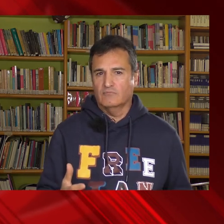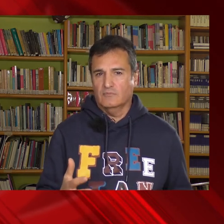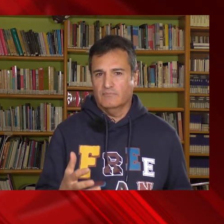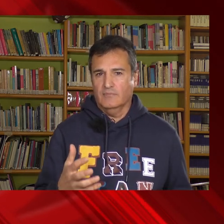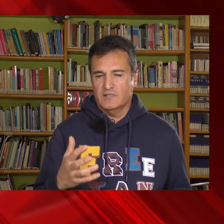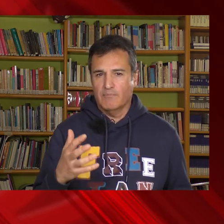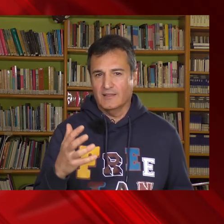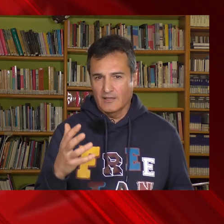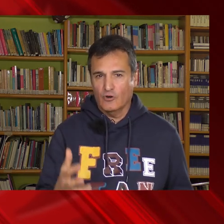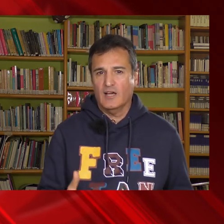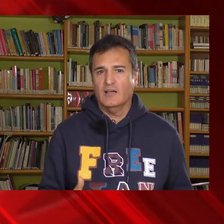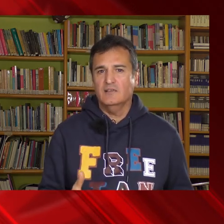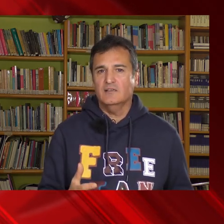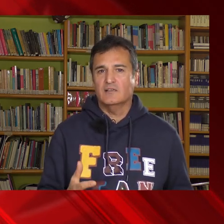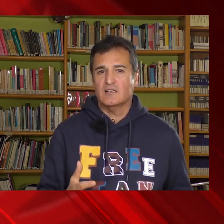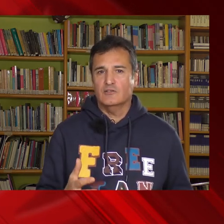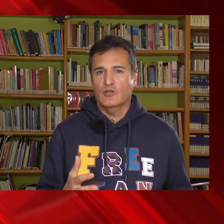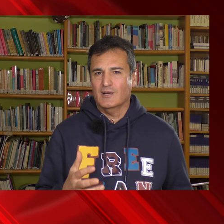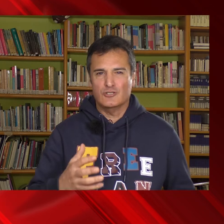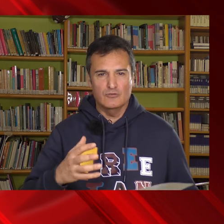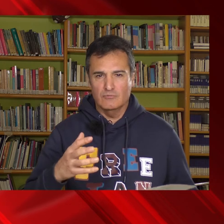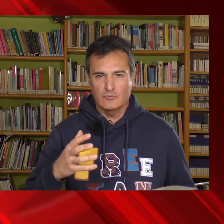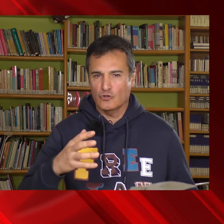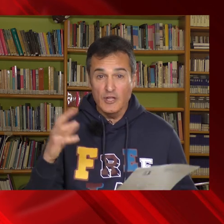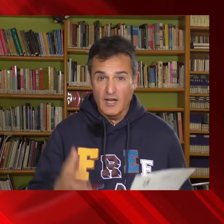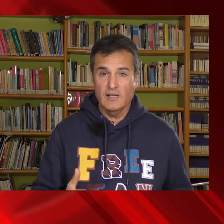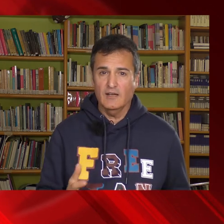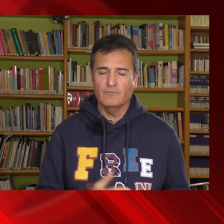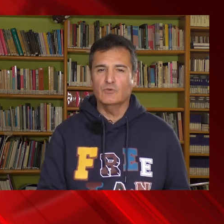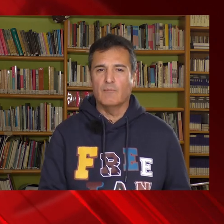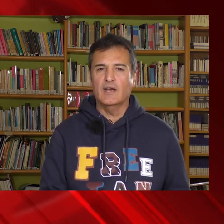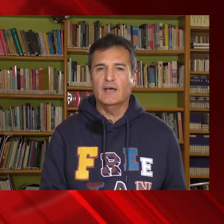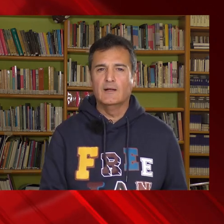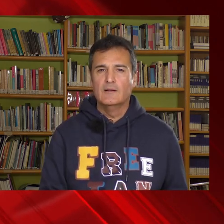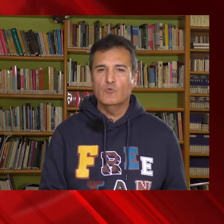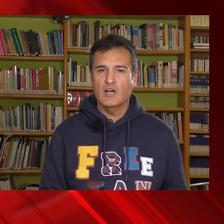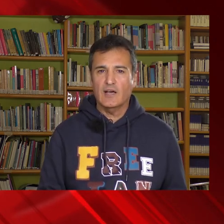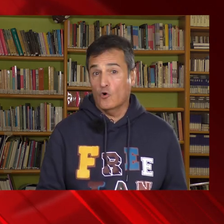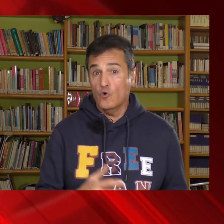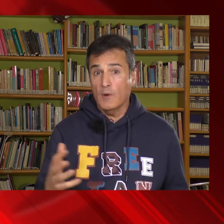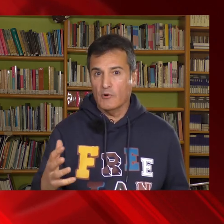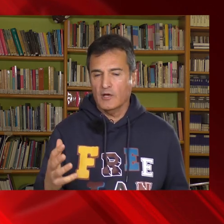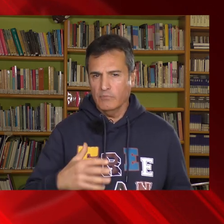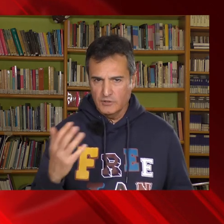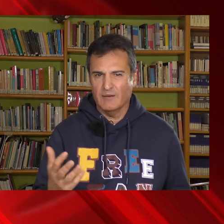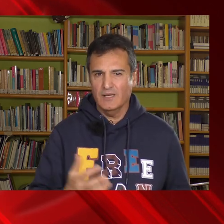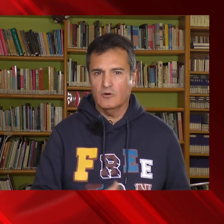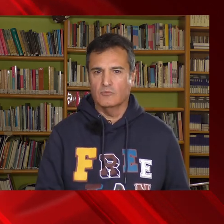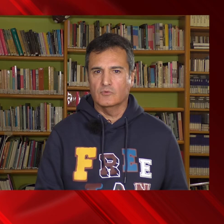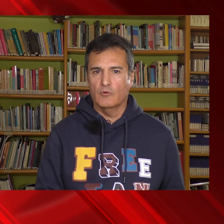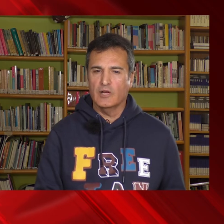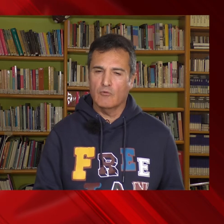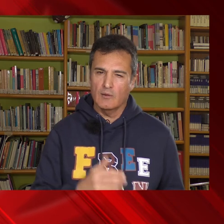México está plantando cara y está siendo además solidaria de una manera muy clara con Cuba, por ejemplo, y